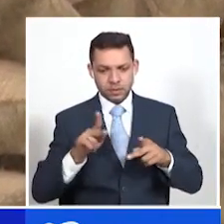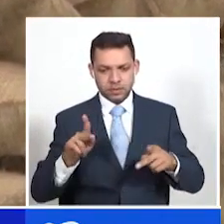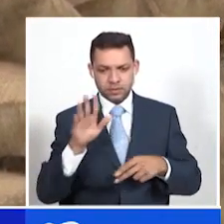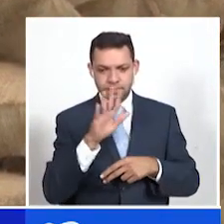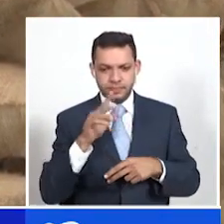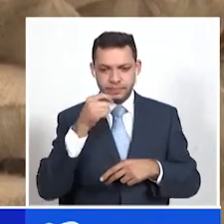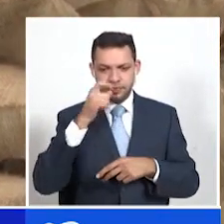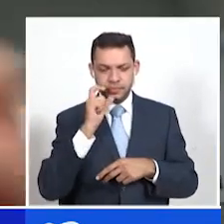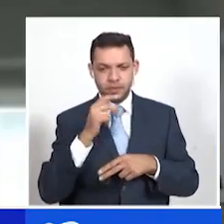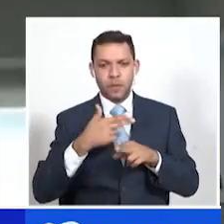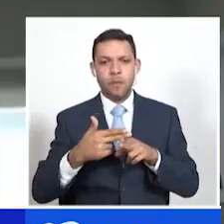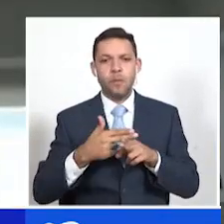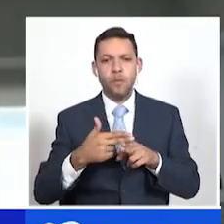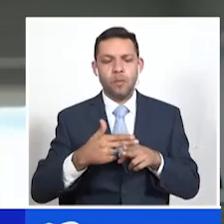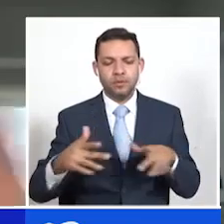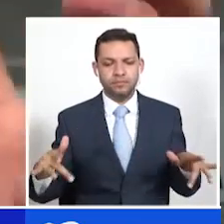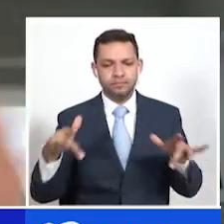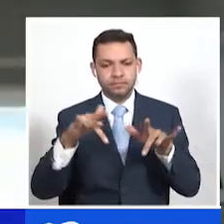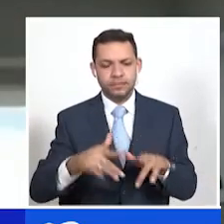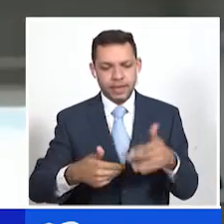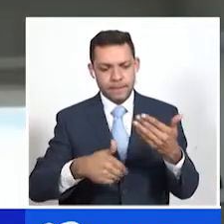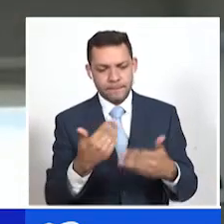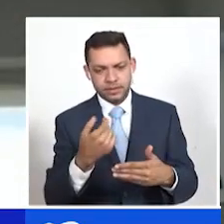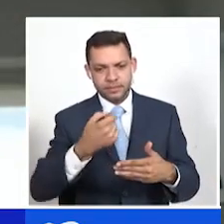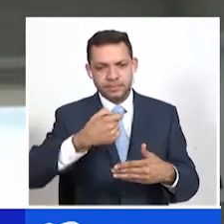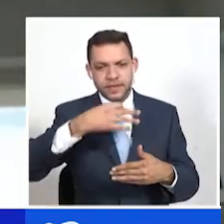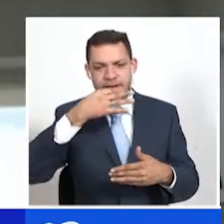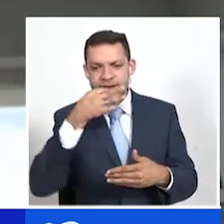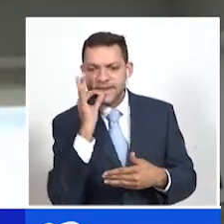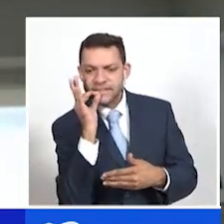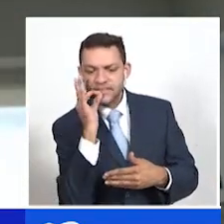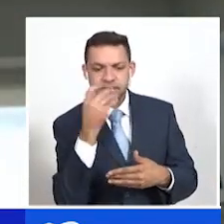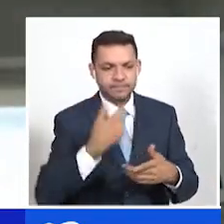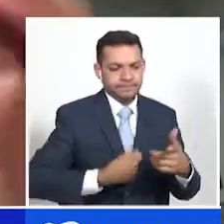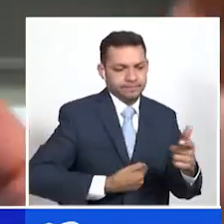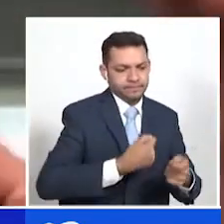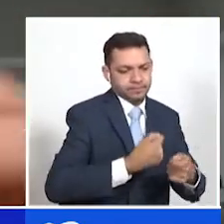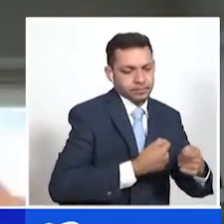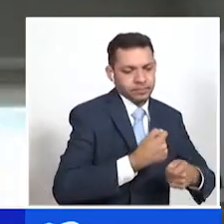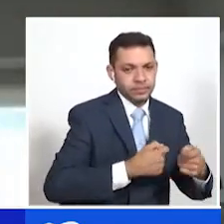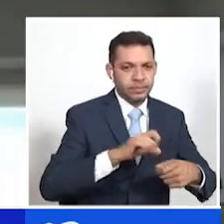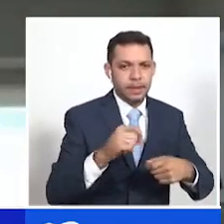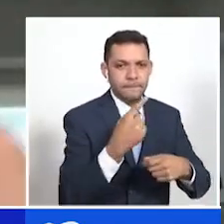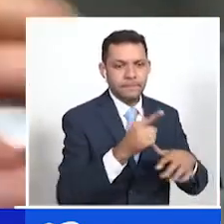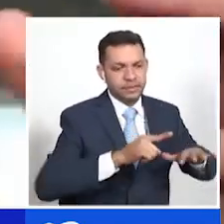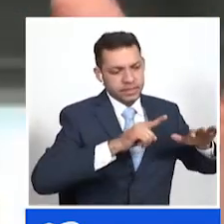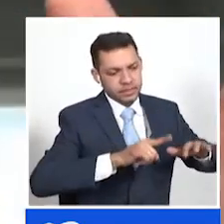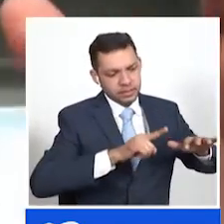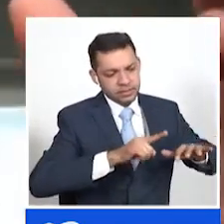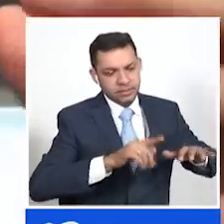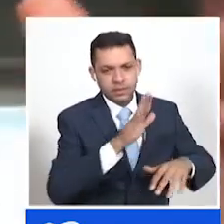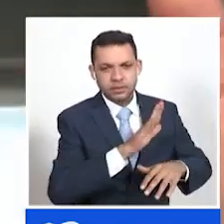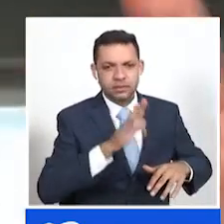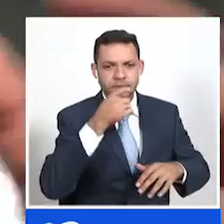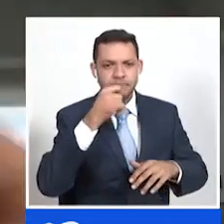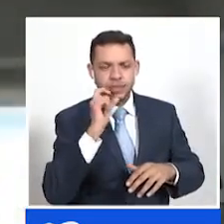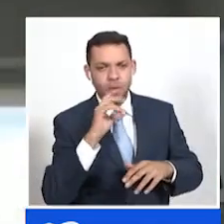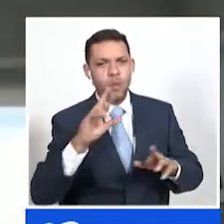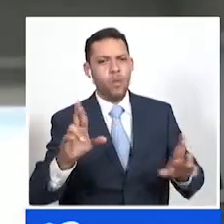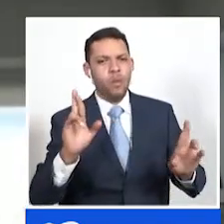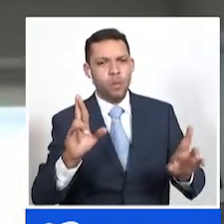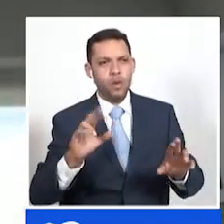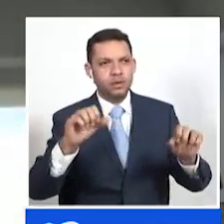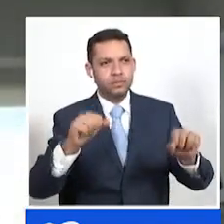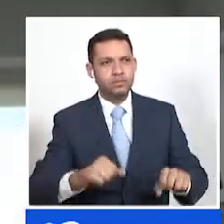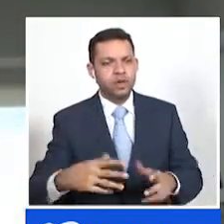los próximos días la recolección de la cosecha de Mitaca o cosecha del primer semestre del año en el departamento de Caldas. Esperamos poderla recolectar